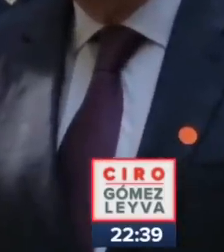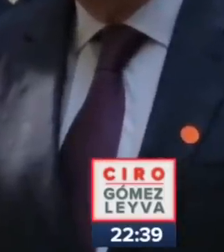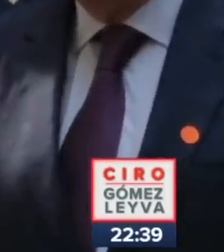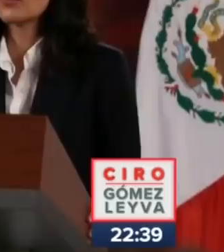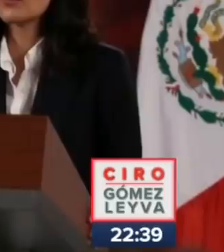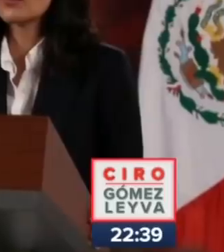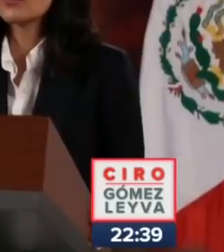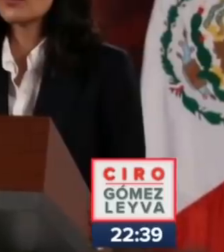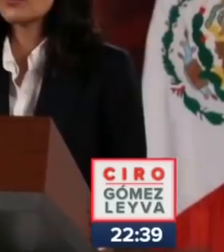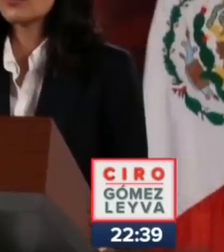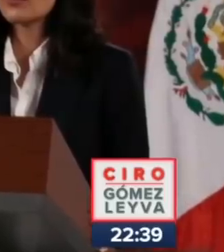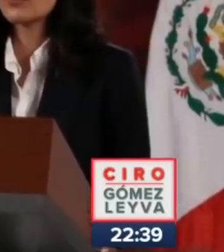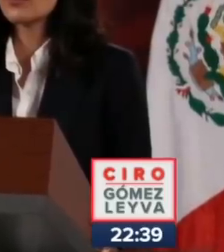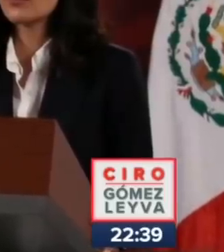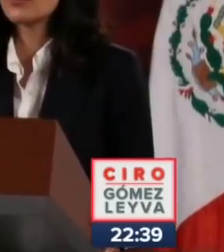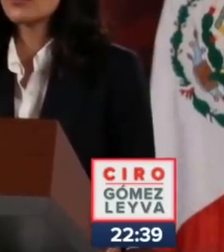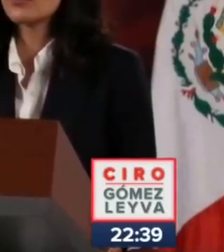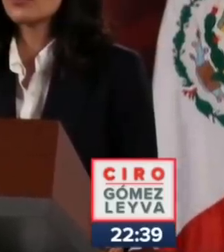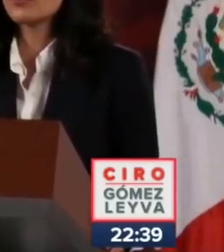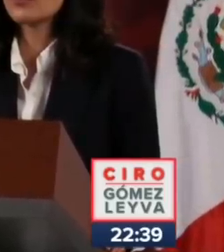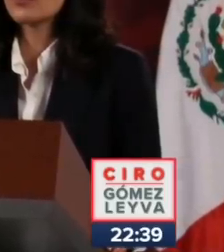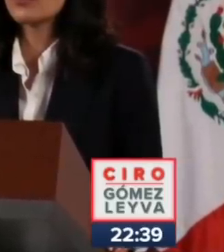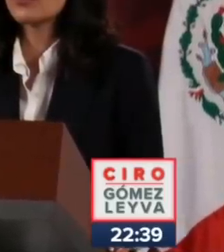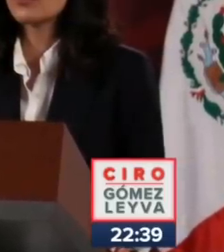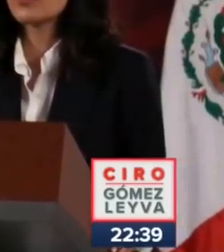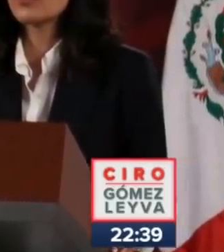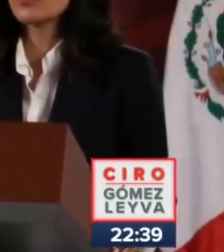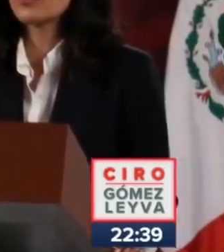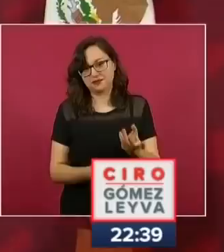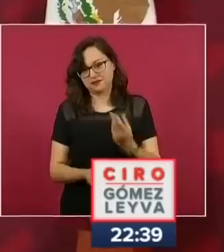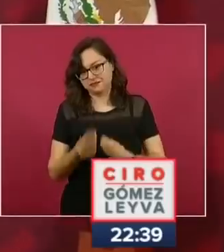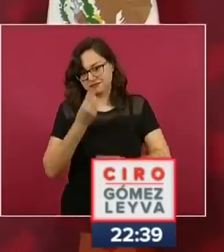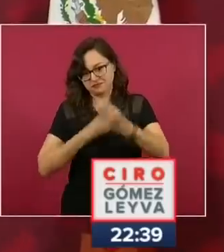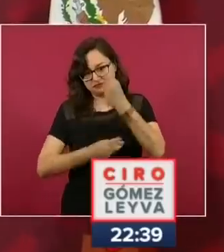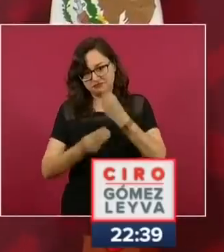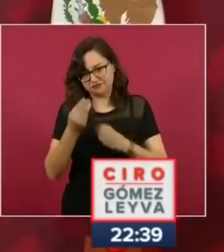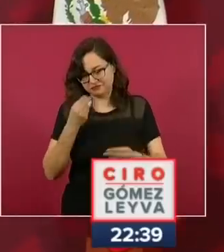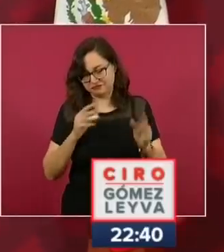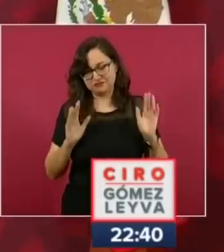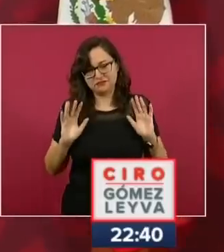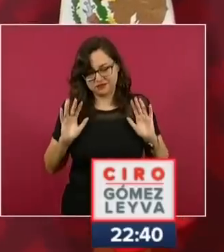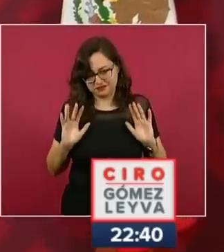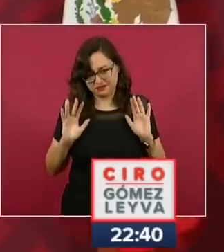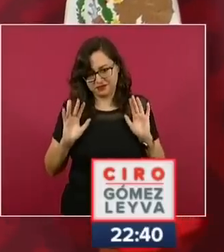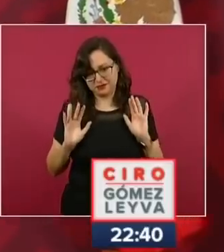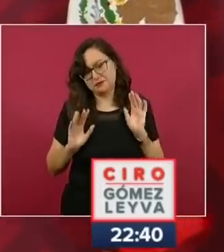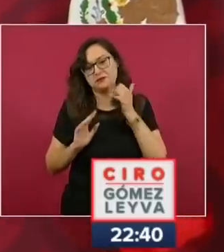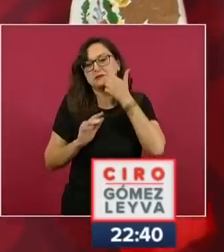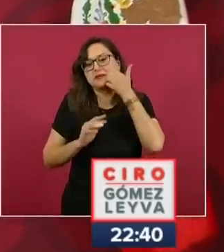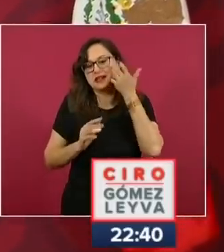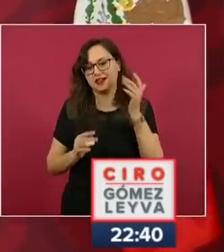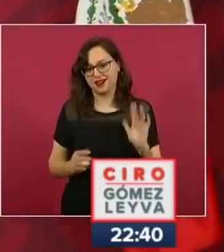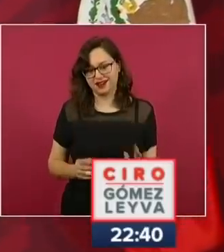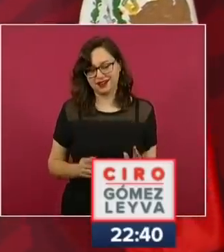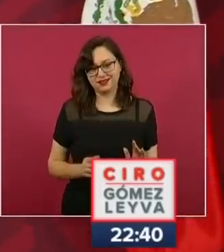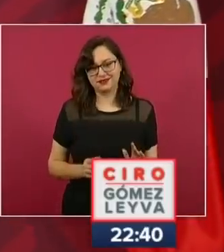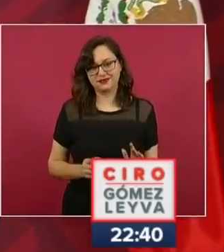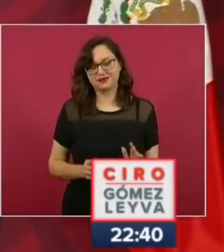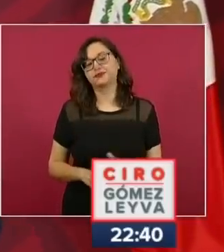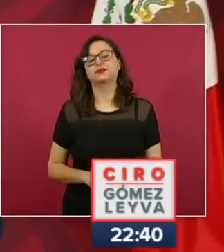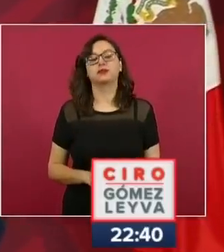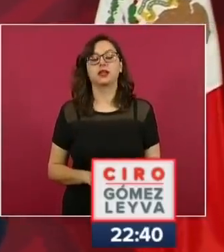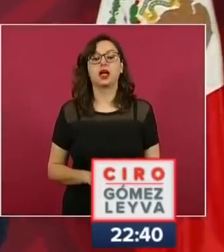quedarse, presumiendo la cartelera del miércoles. Este miércoles hay la